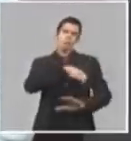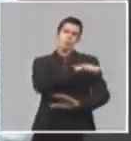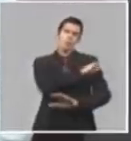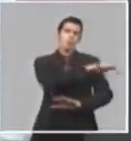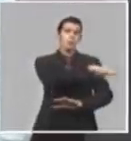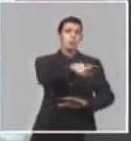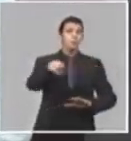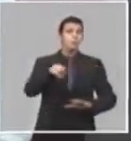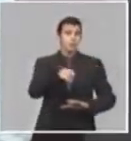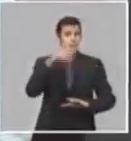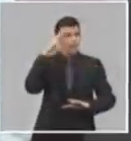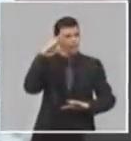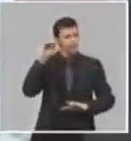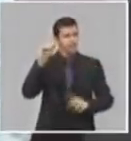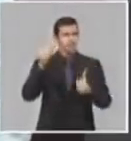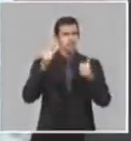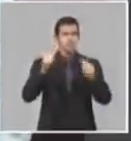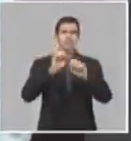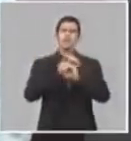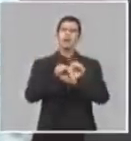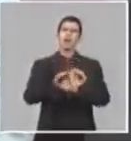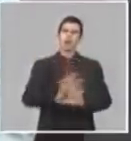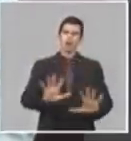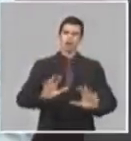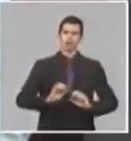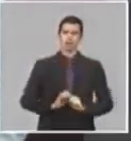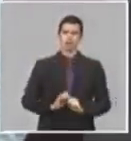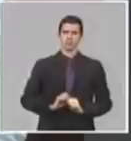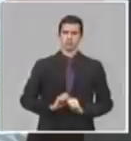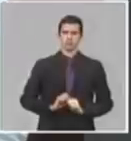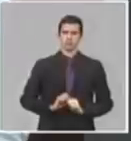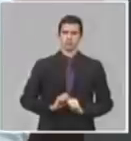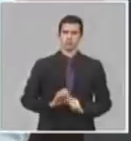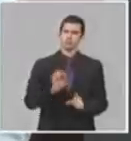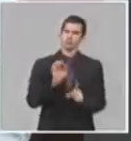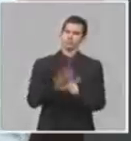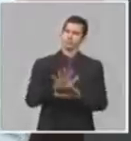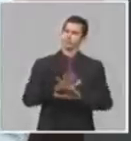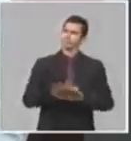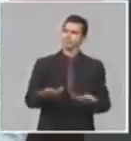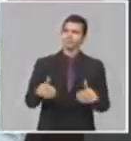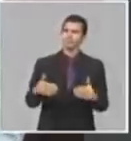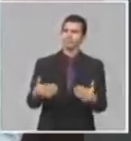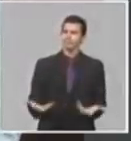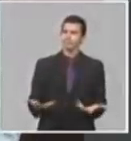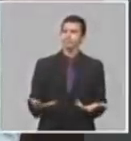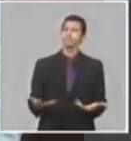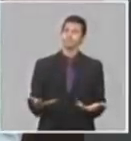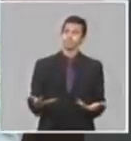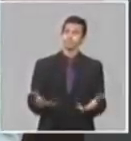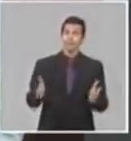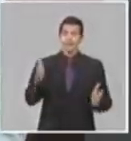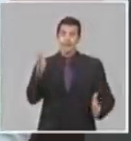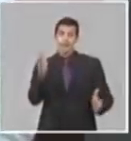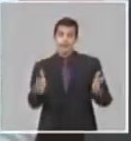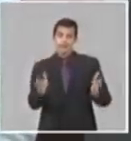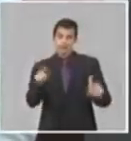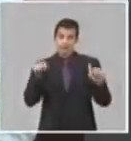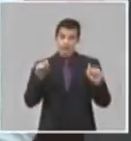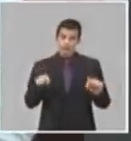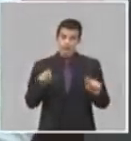valoraciones sobre la aplicación de las mismas. Se inicia ya, de hecho, entonces un periodo de implementación y